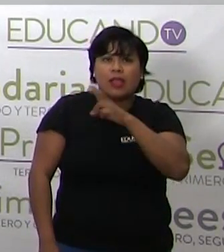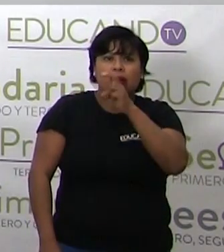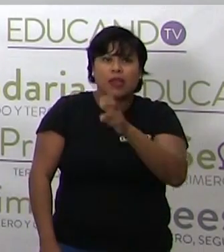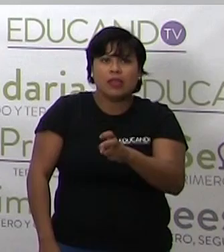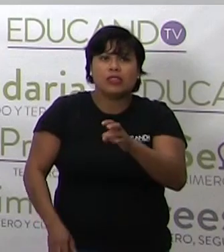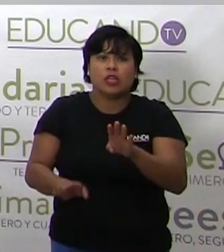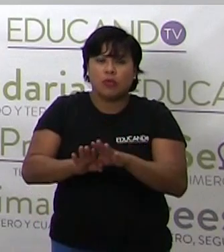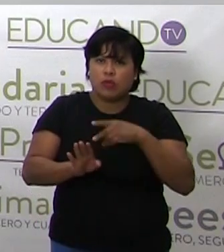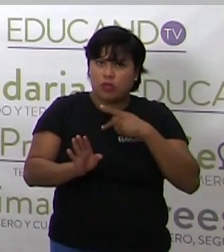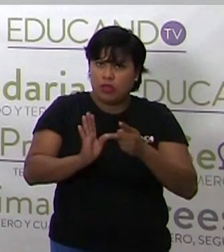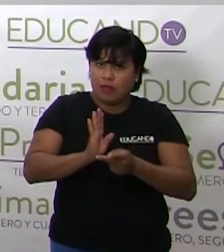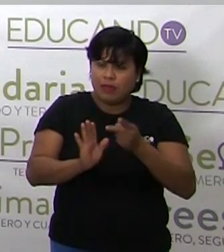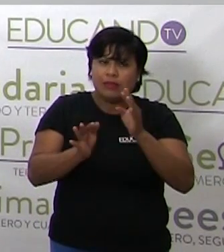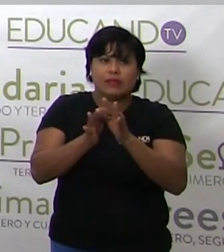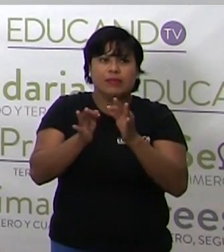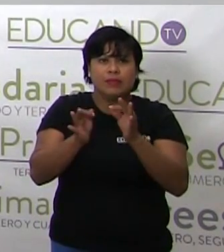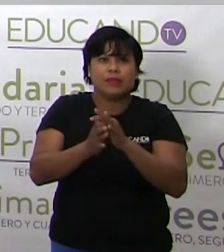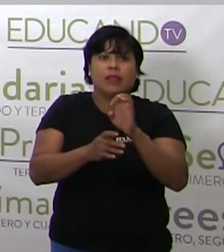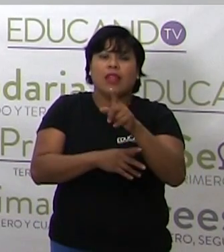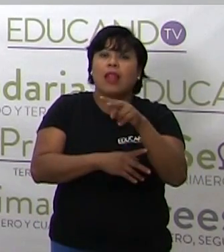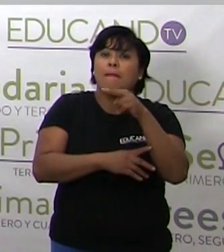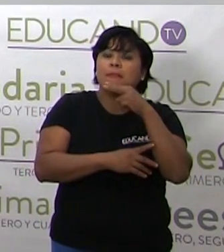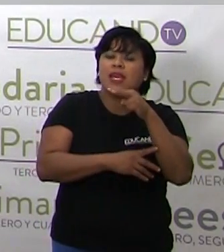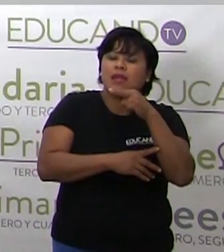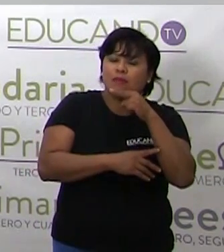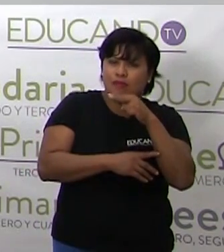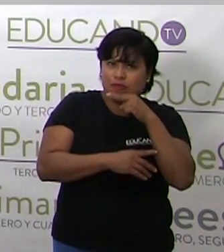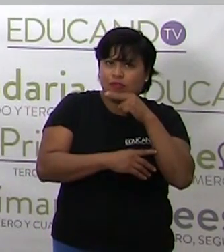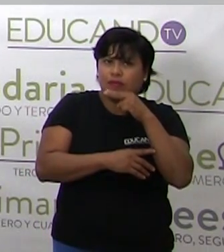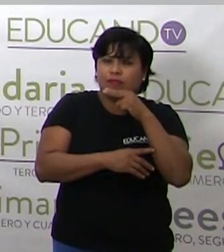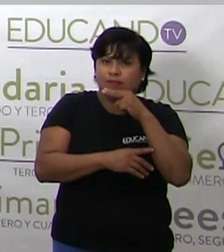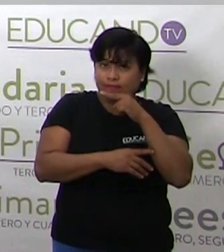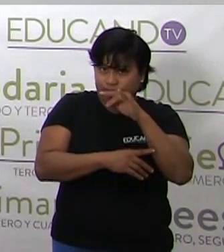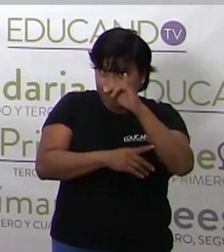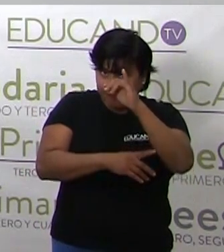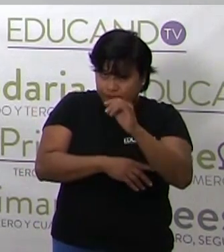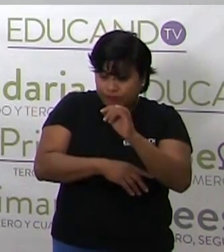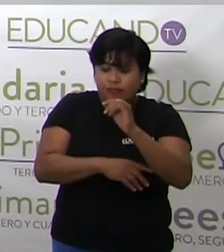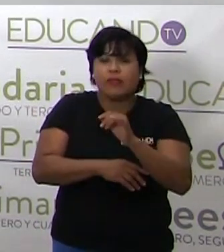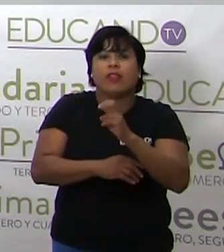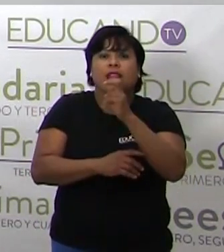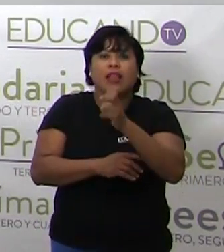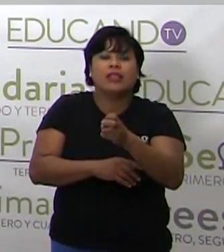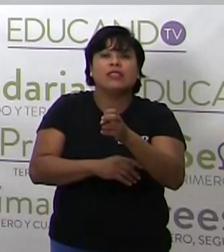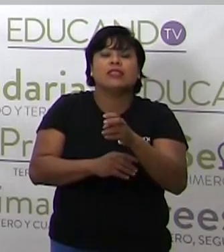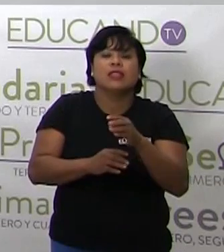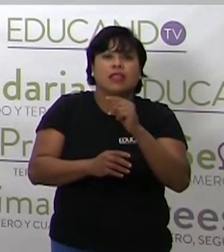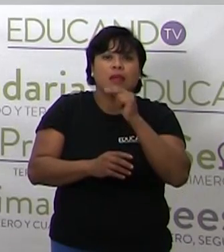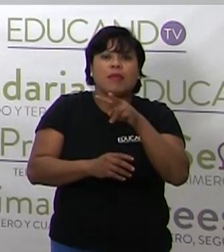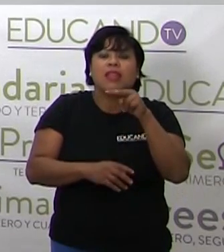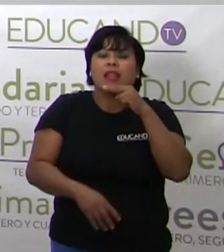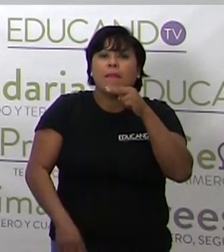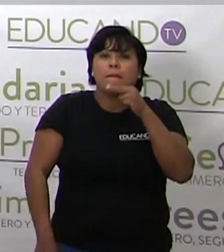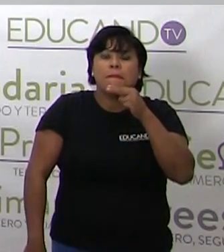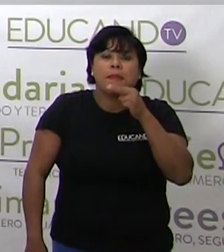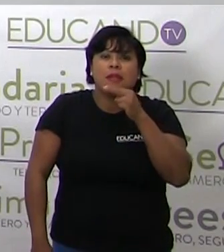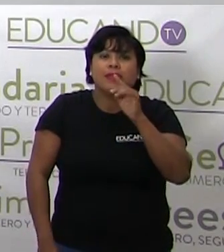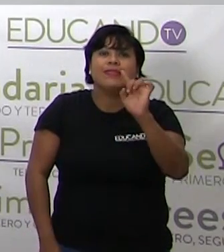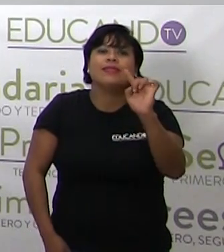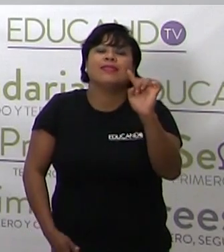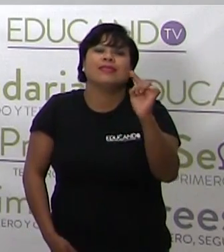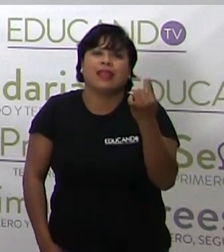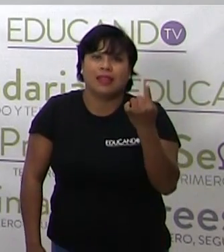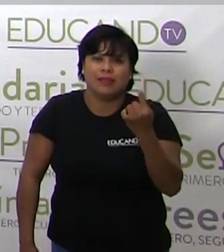vuelvo a repetir, el verbo, ¿sí? Que es también el verbo